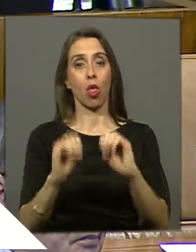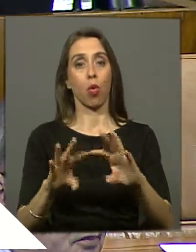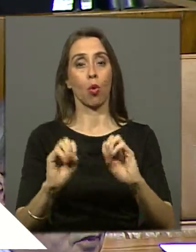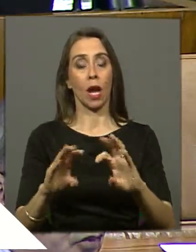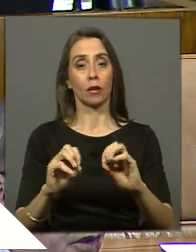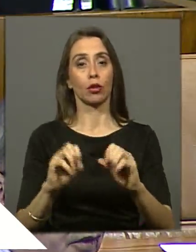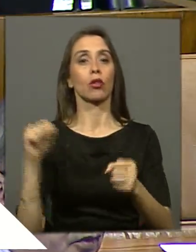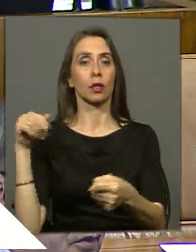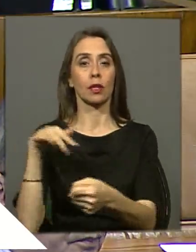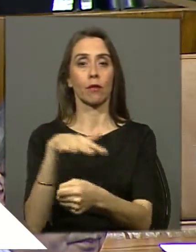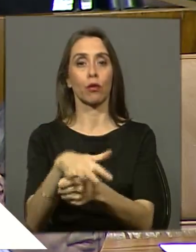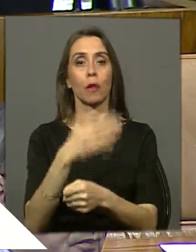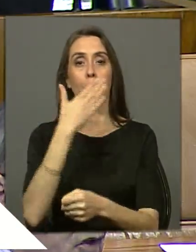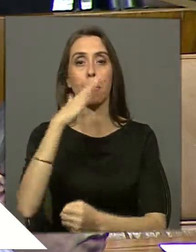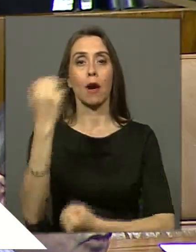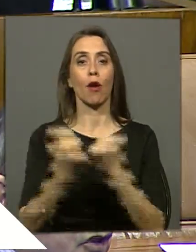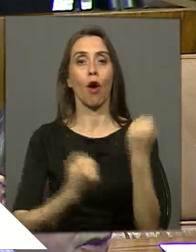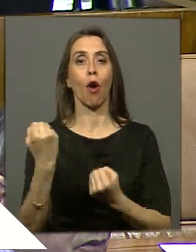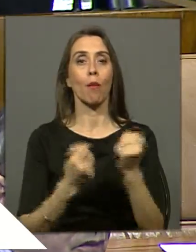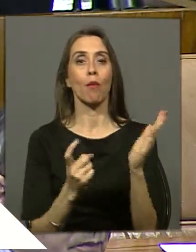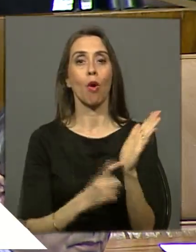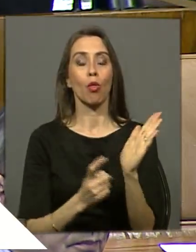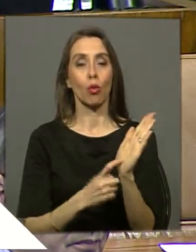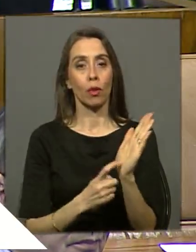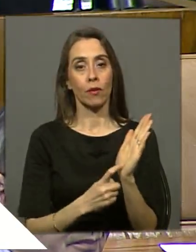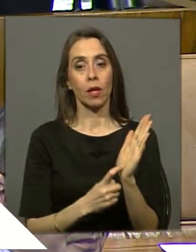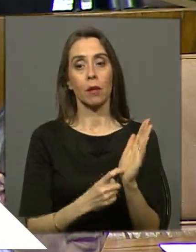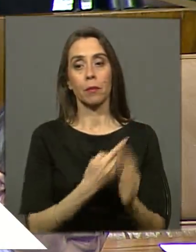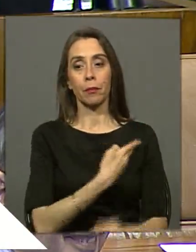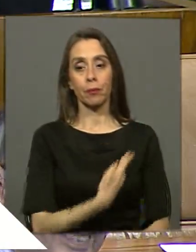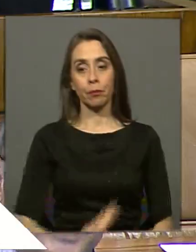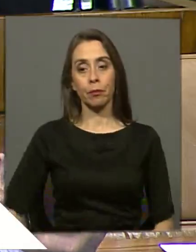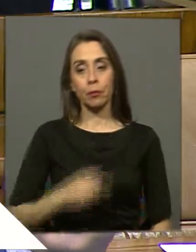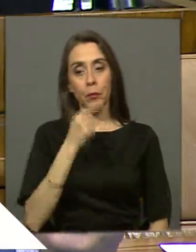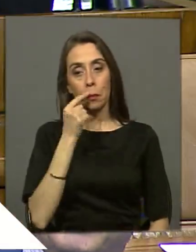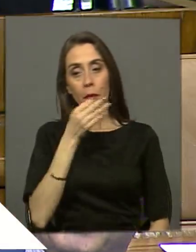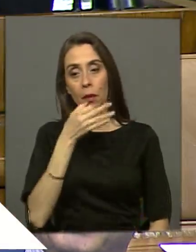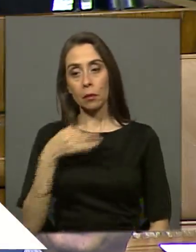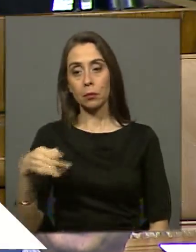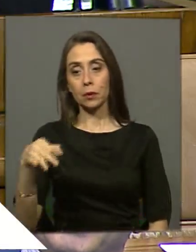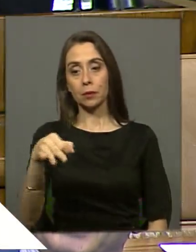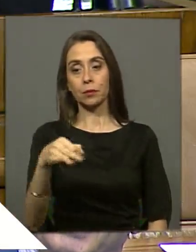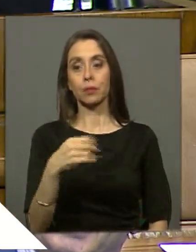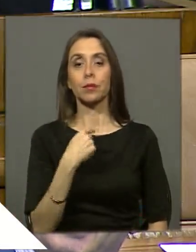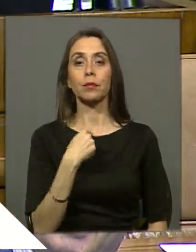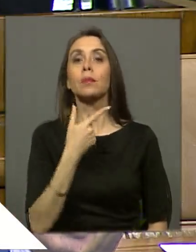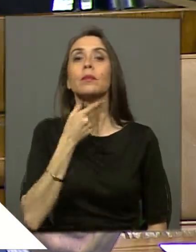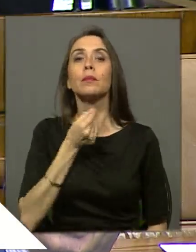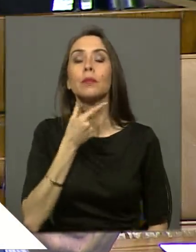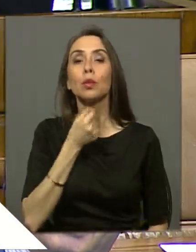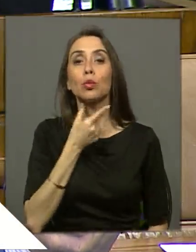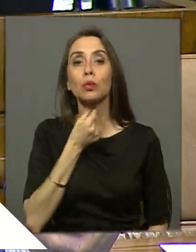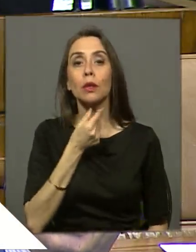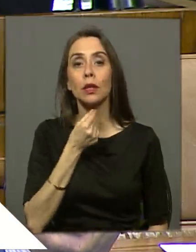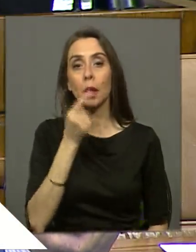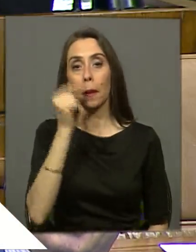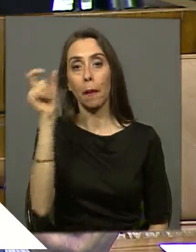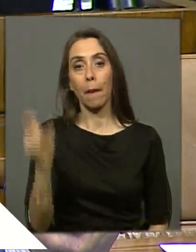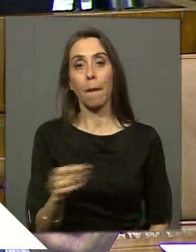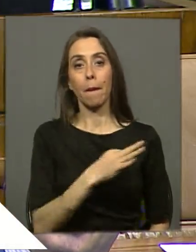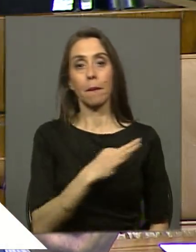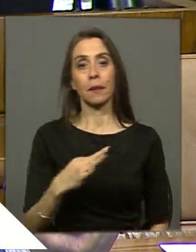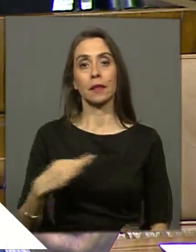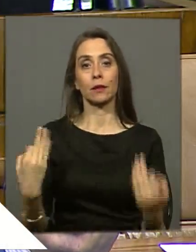tener incidencia en mejorar la productividad pero por su intermedio presidente a mi lo que me gustaría es que el ministro pudiera